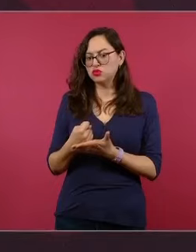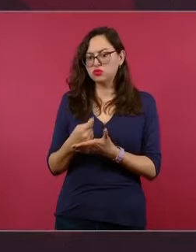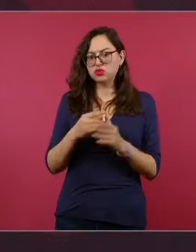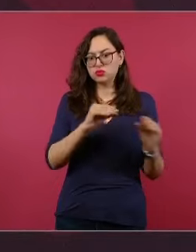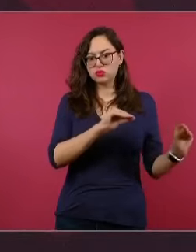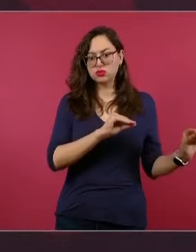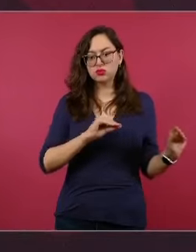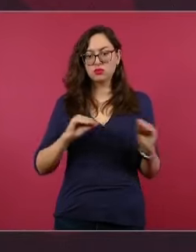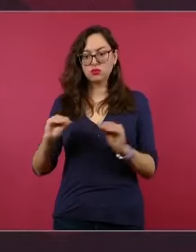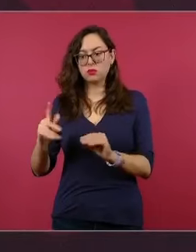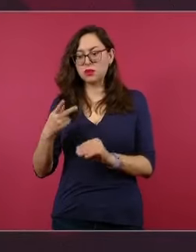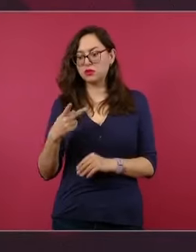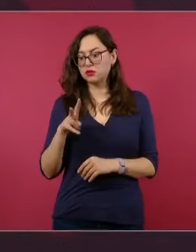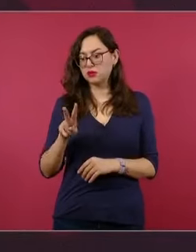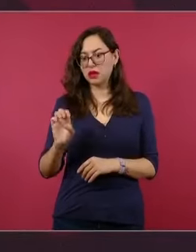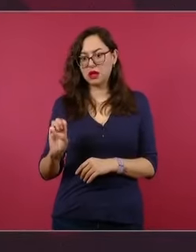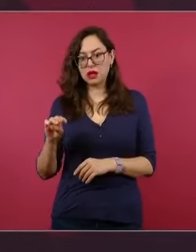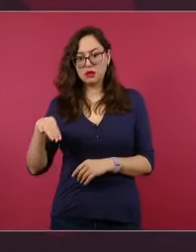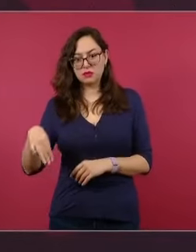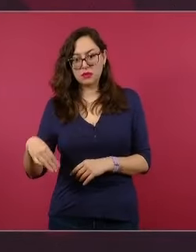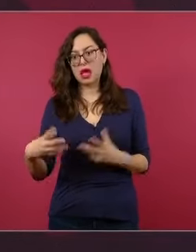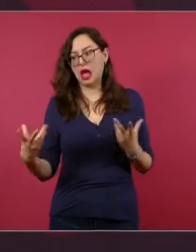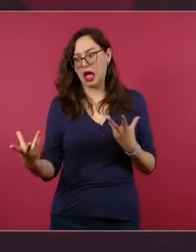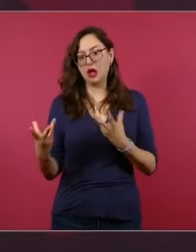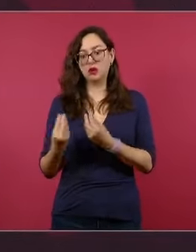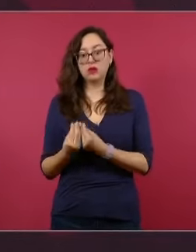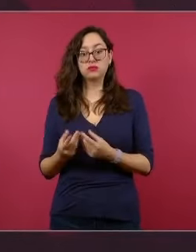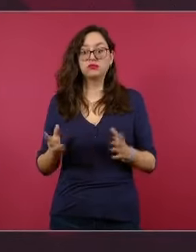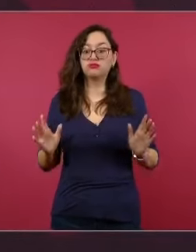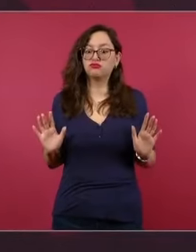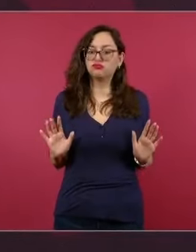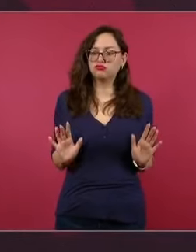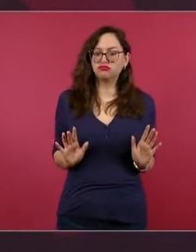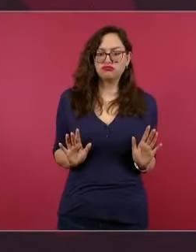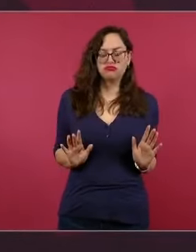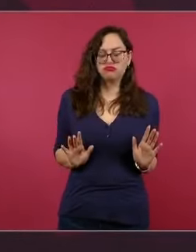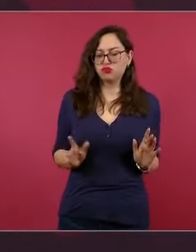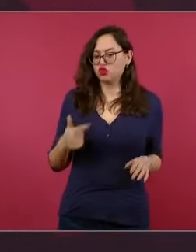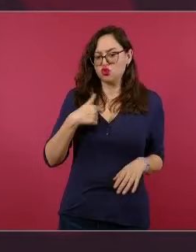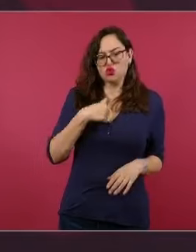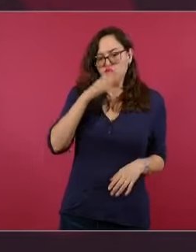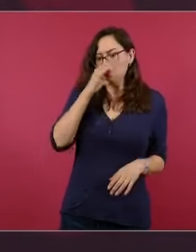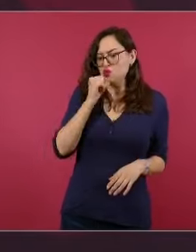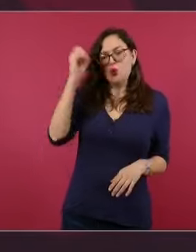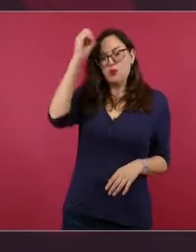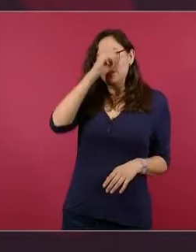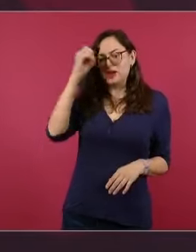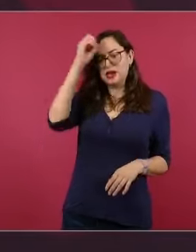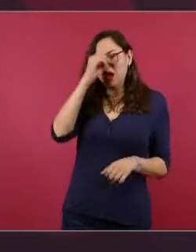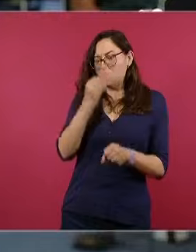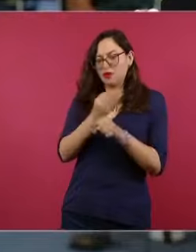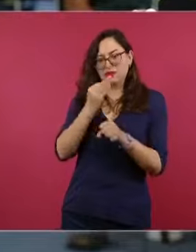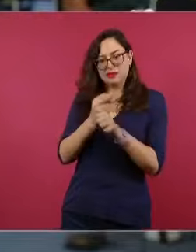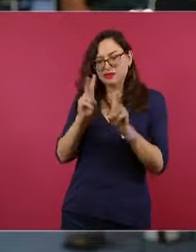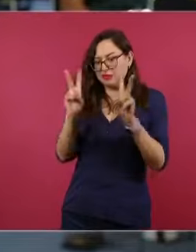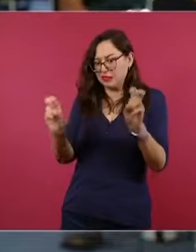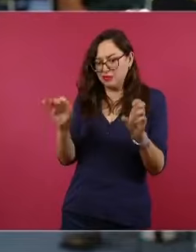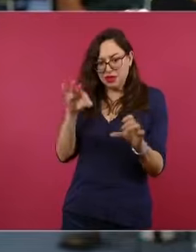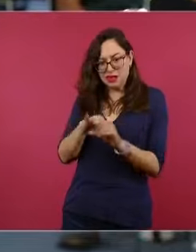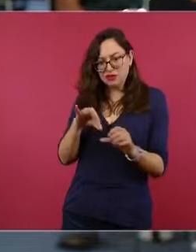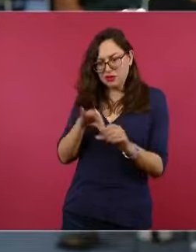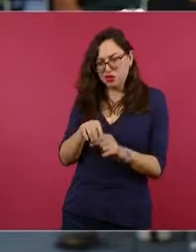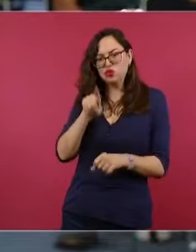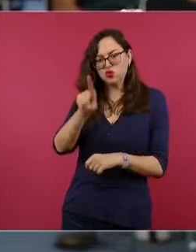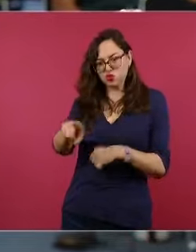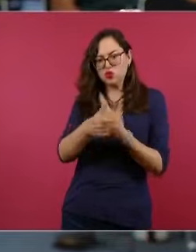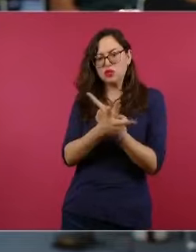ya voy a meter en eso porque Pero tú tú eres libre para expresar bueno esa es una